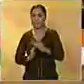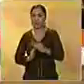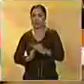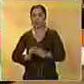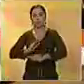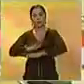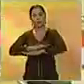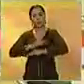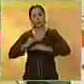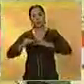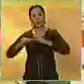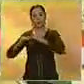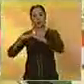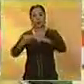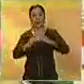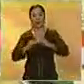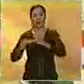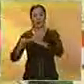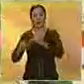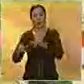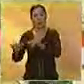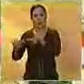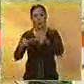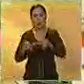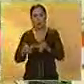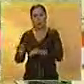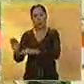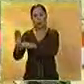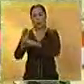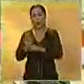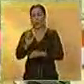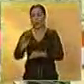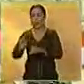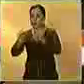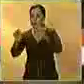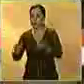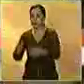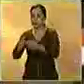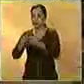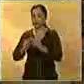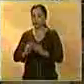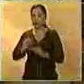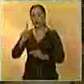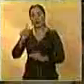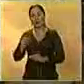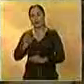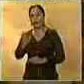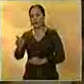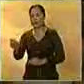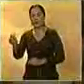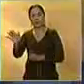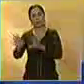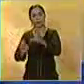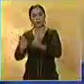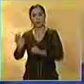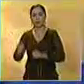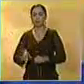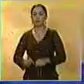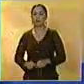principios de equidad y proporcionalidad que protegen tanto al sistema crediticio como a los consumidores.